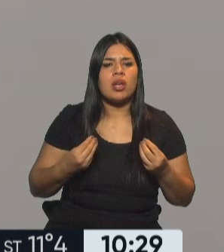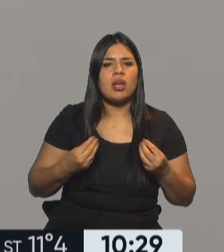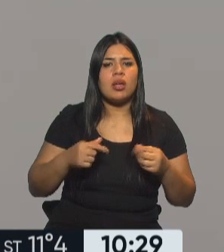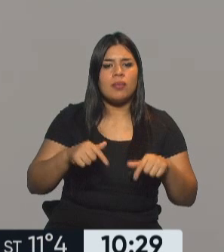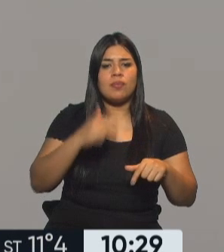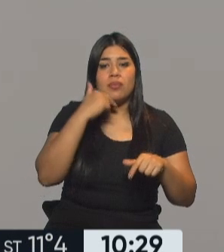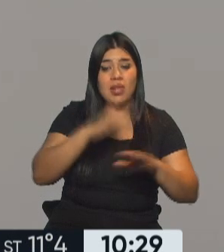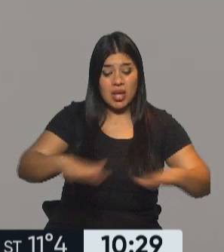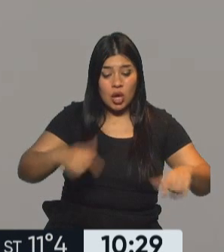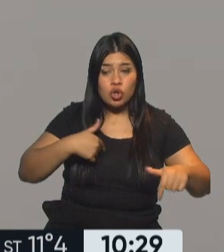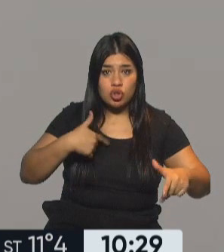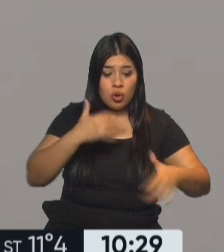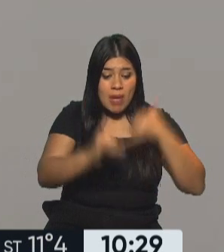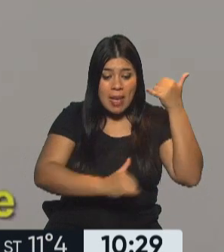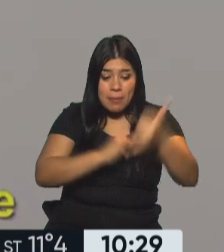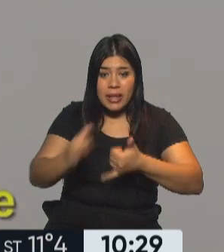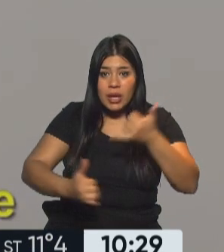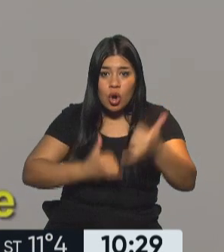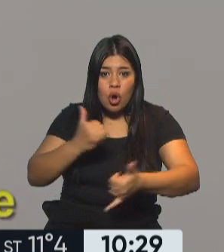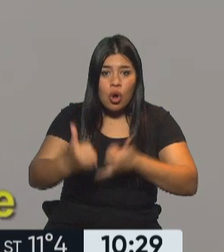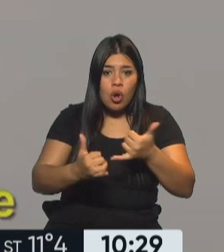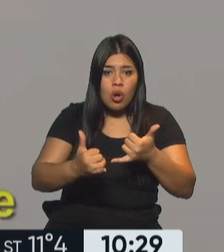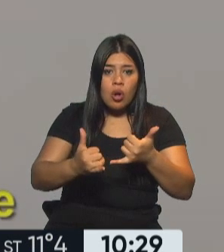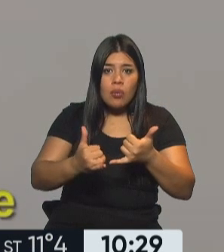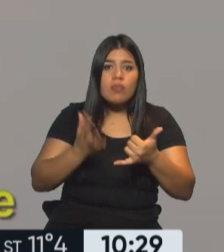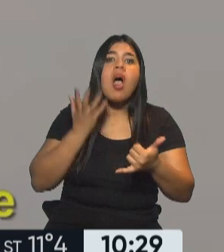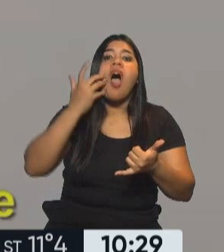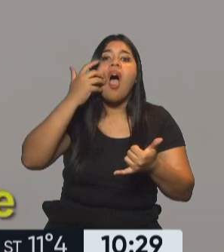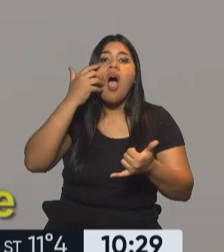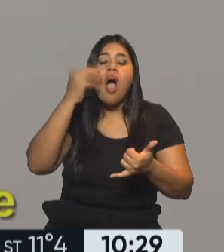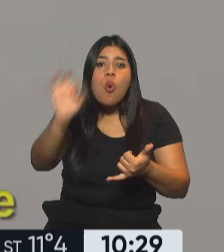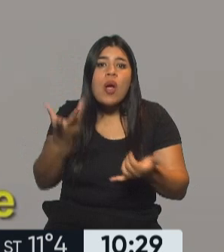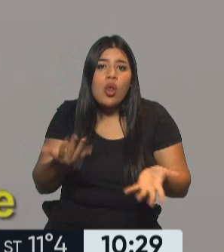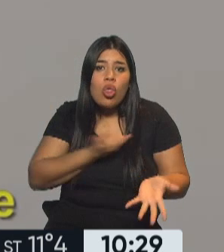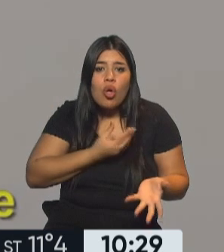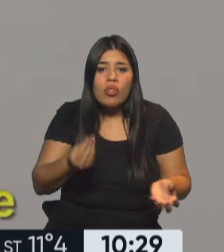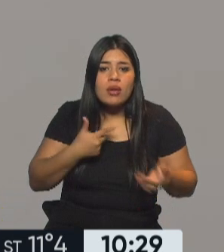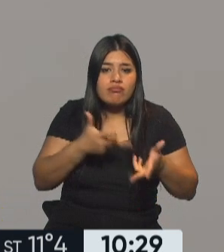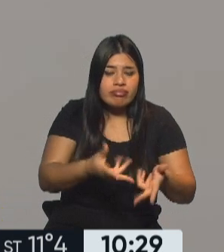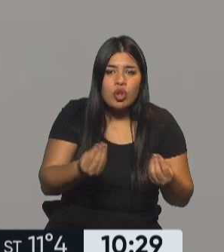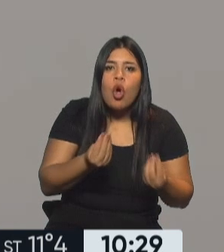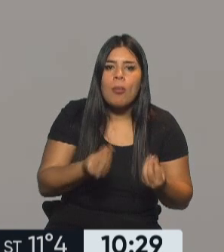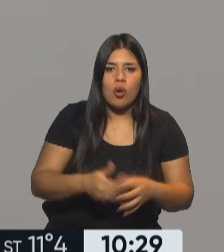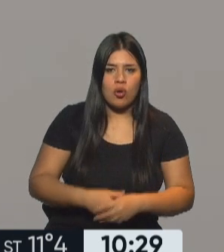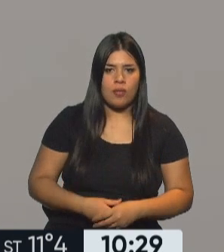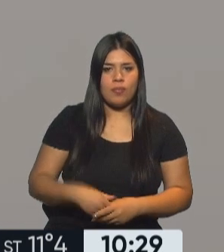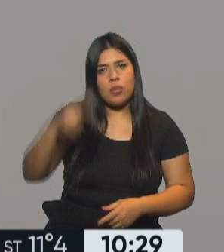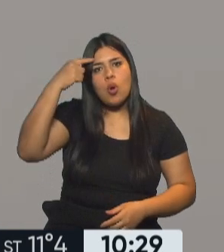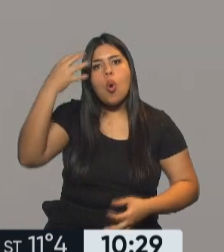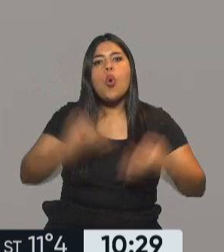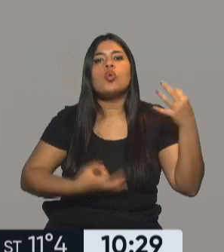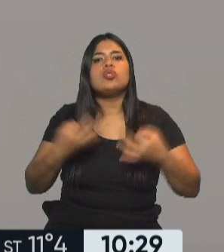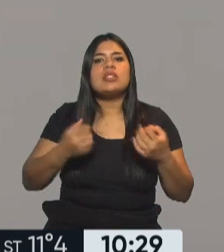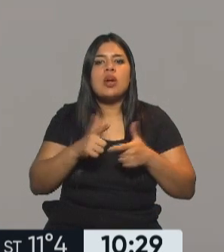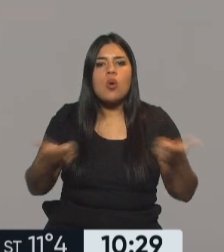explicarles de forma lógica por qué no tienen abuelo, por qué la falta de justicia, por qué la